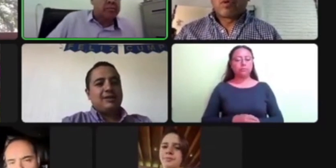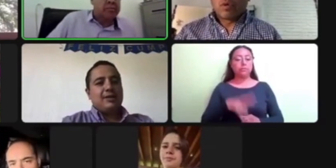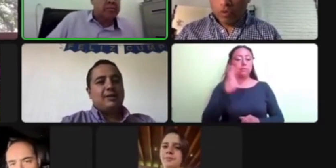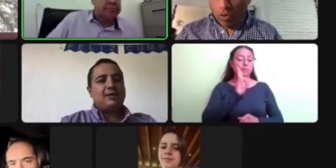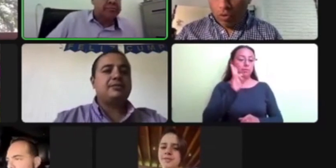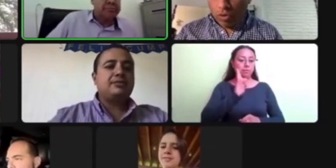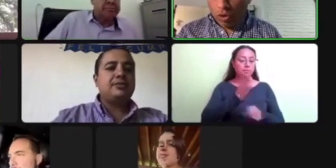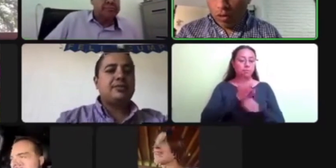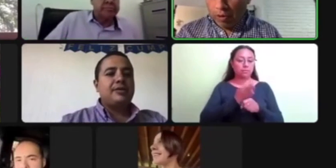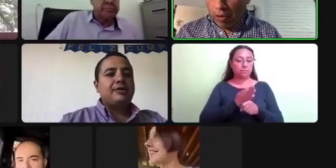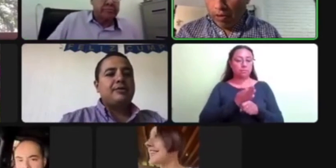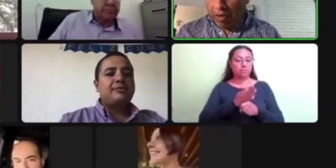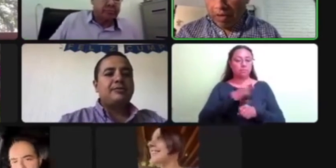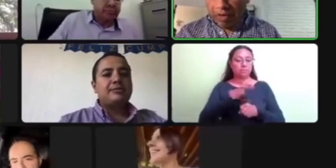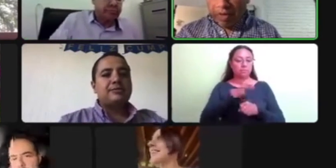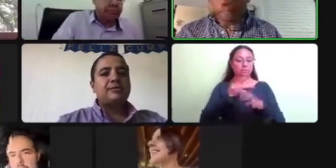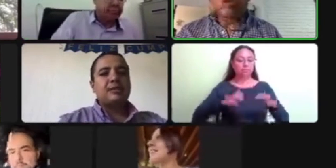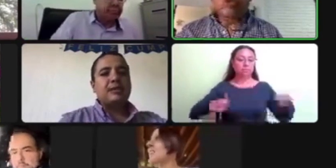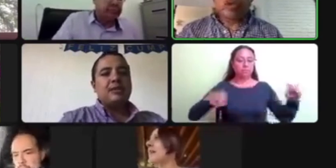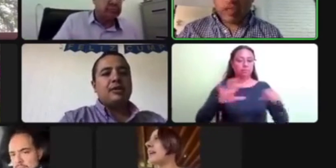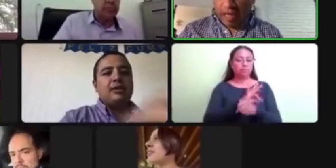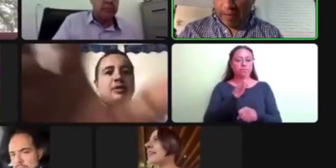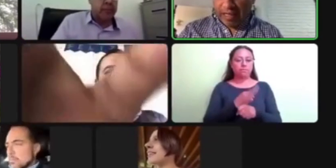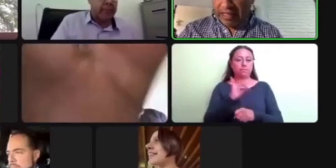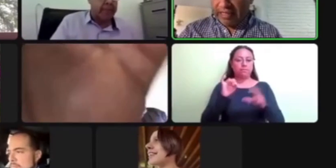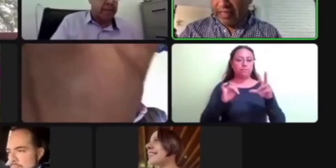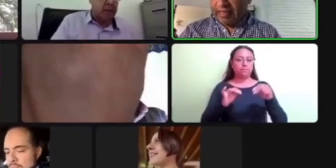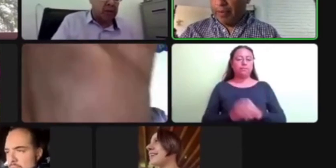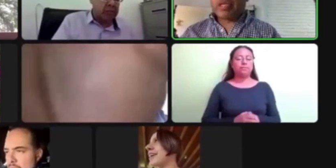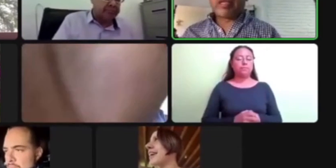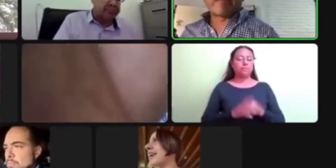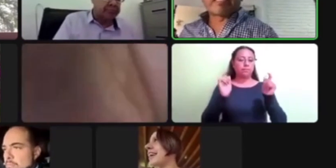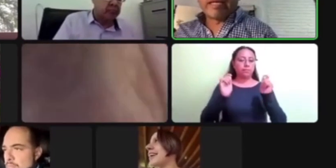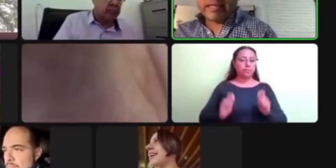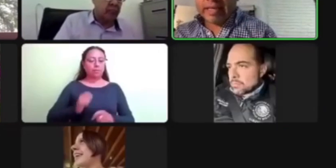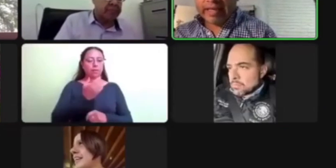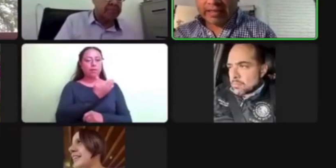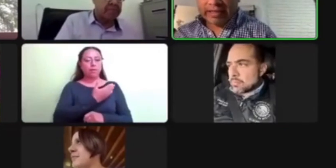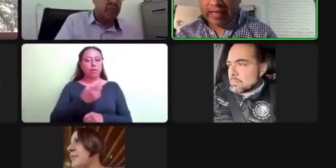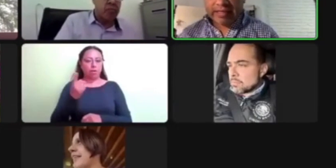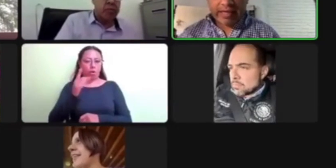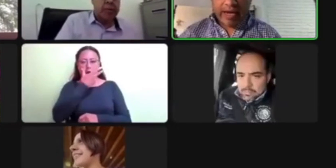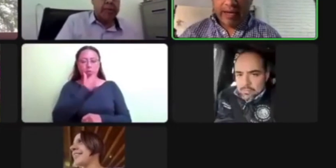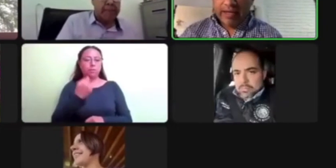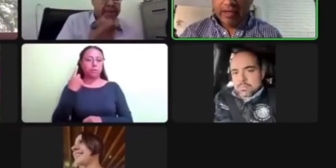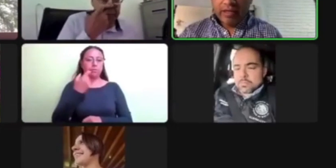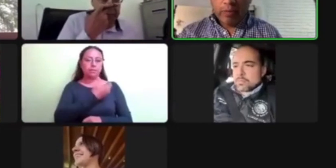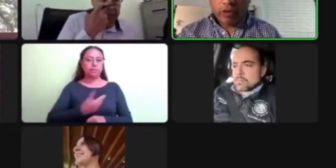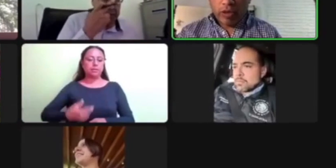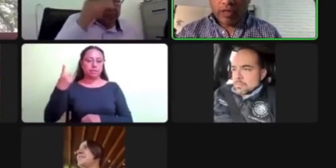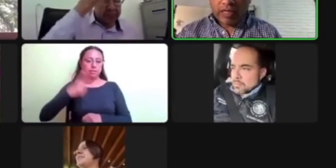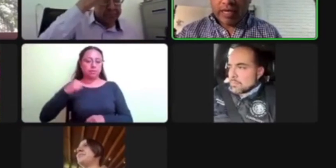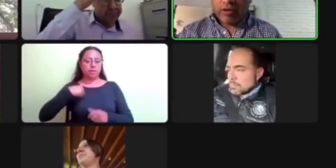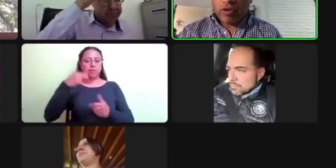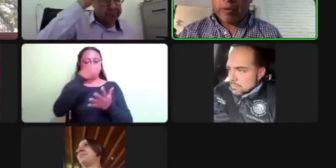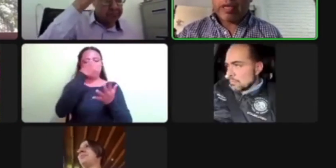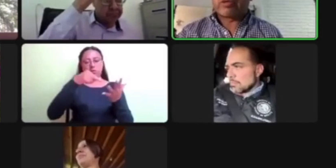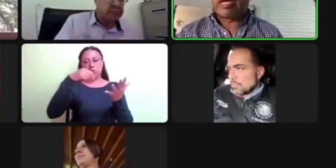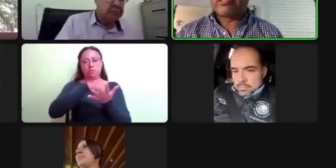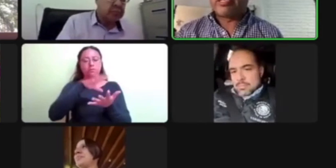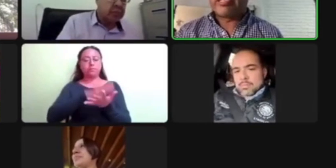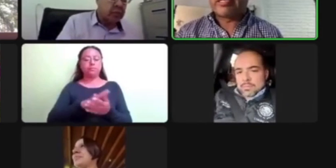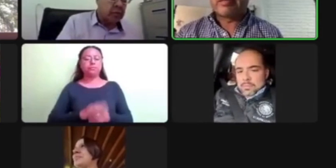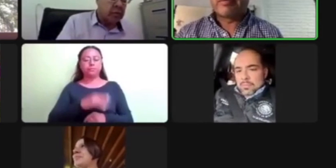Delito de la Secretaría de Seguridad Ciudadana Capitalina refuerce los programas y acciones para prevenir el delito en las inmediaciones de los bancos